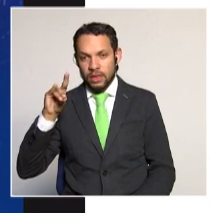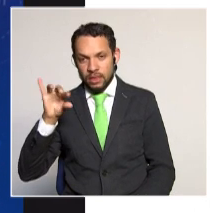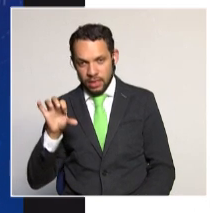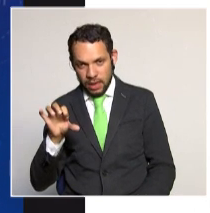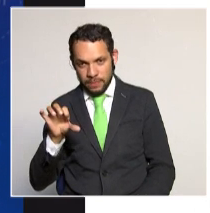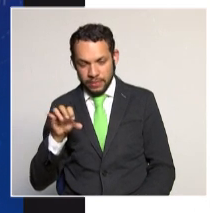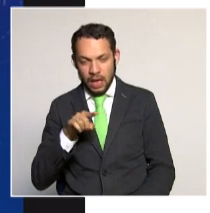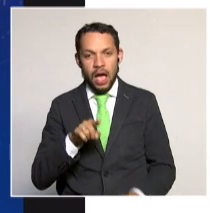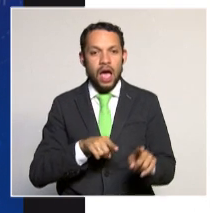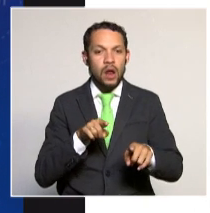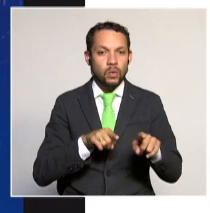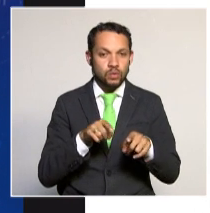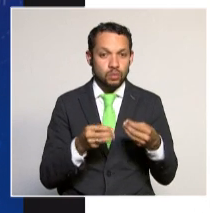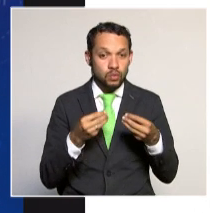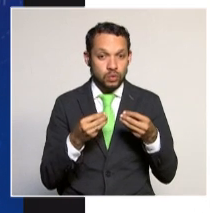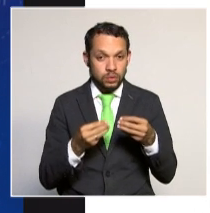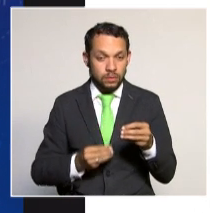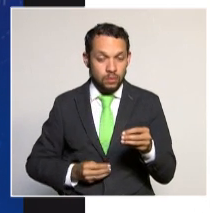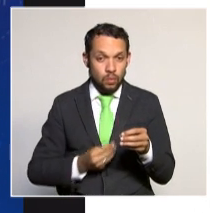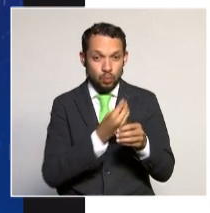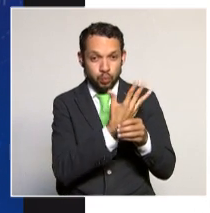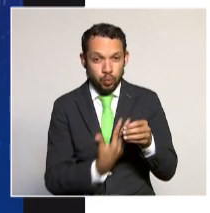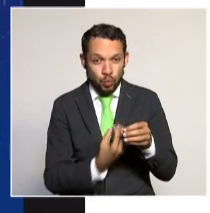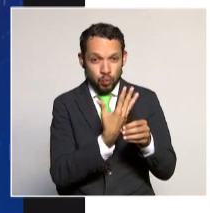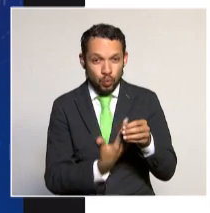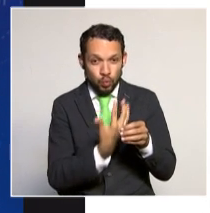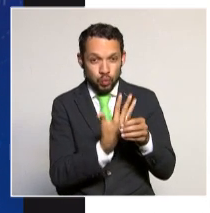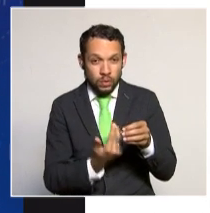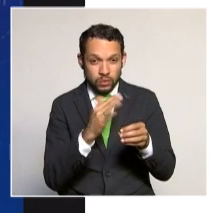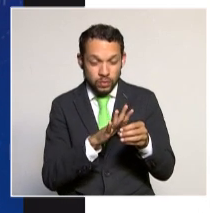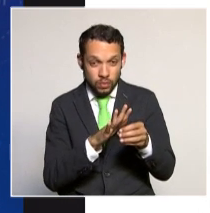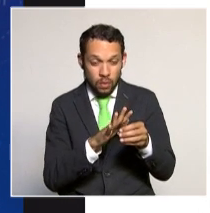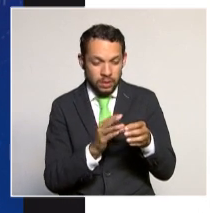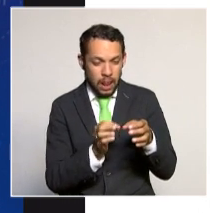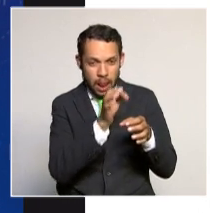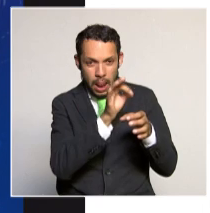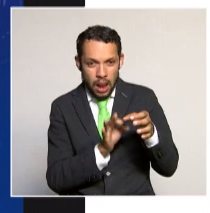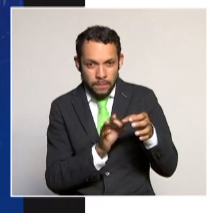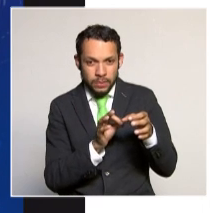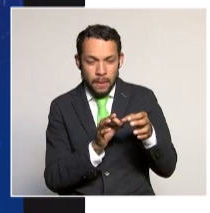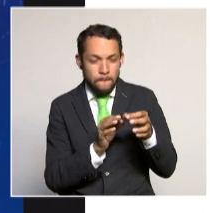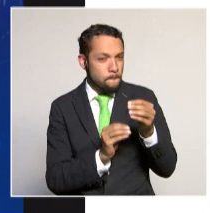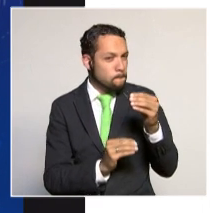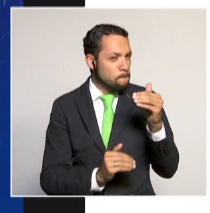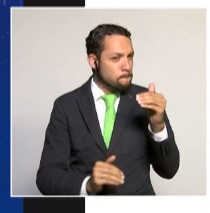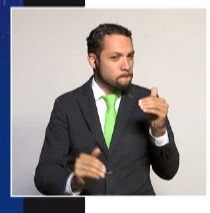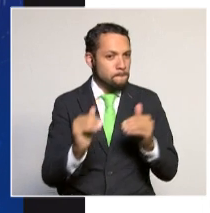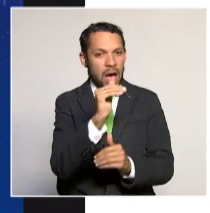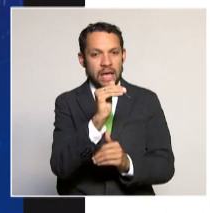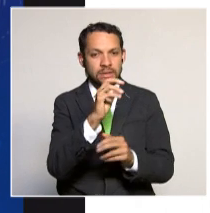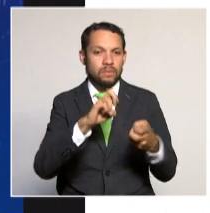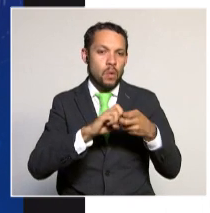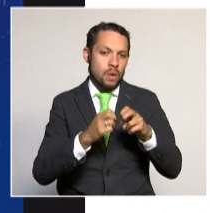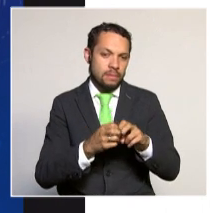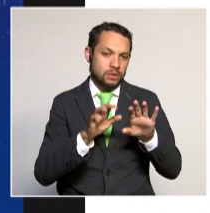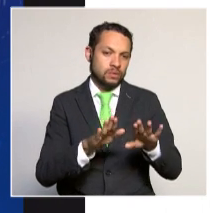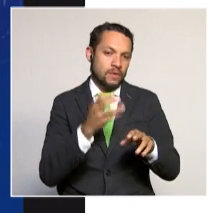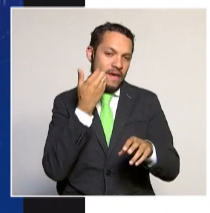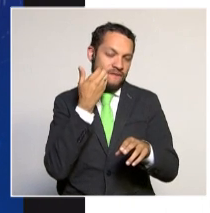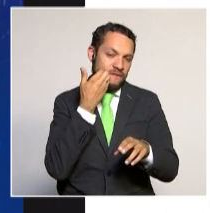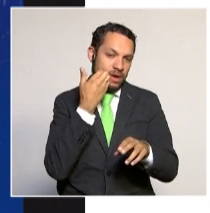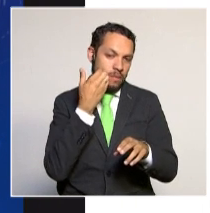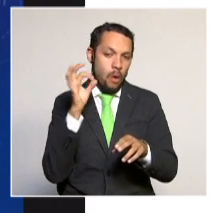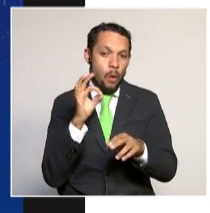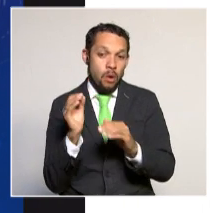en el organismo no puede haber abundancia de muchas cosas ni baja de muchas cosas porque se pueden generar enfermedades. Si